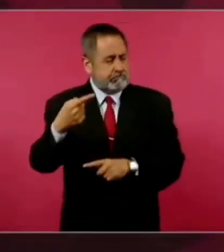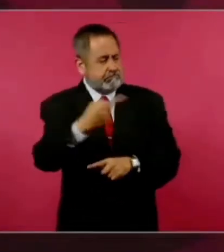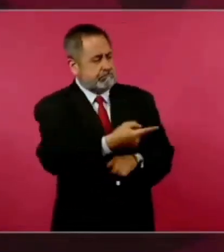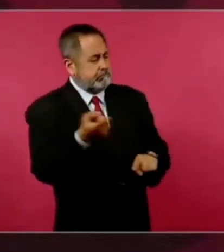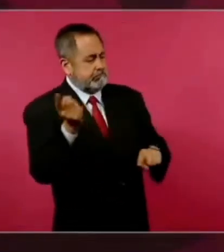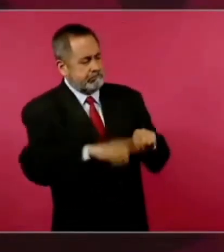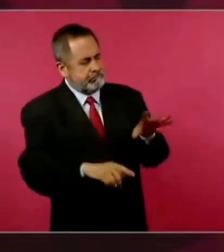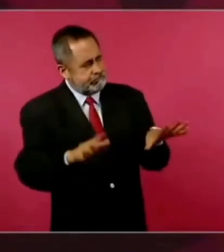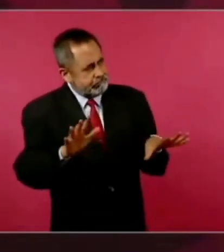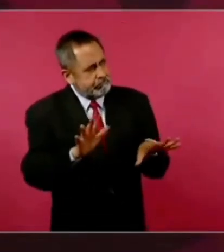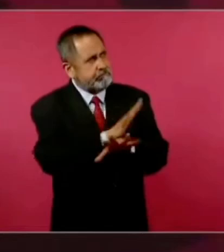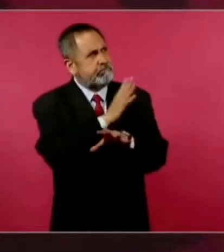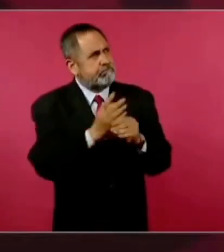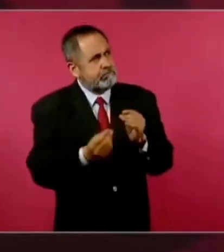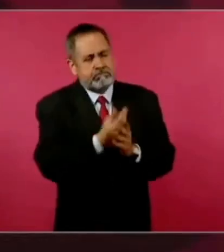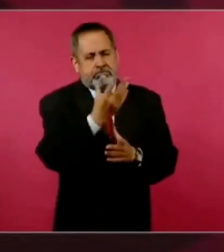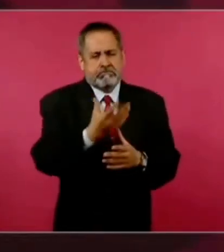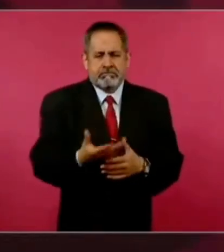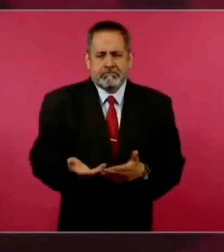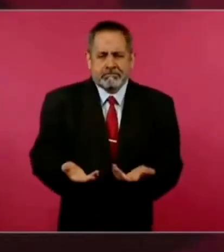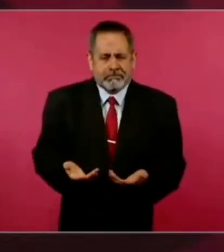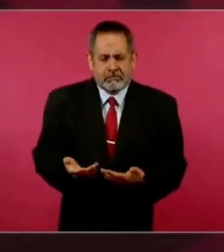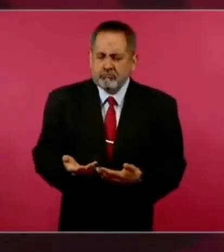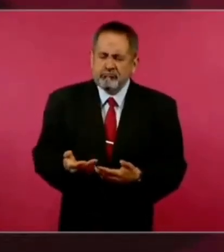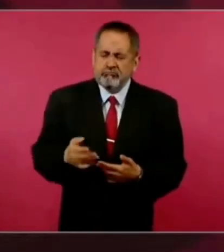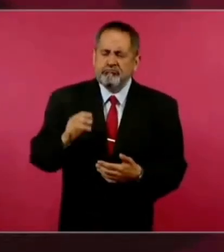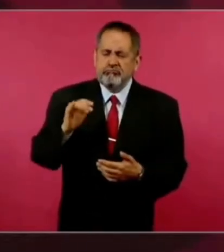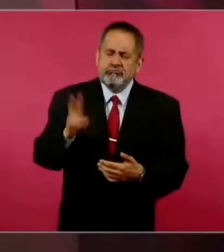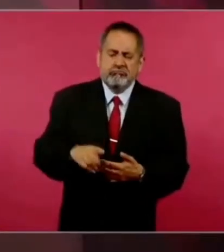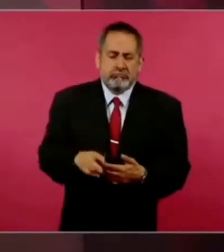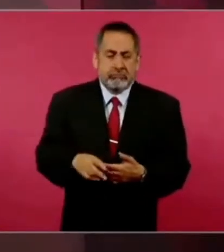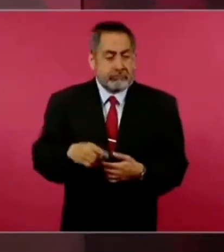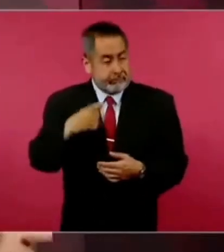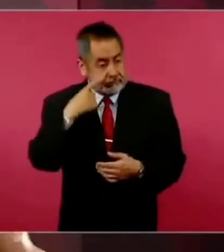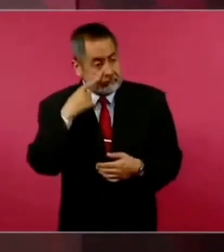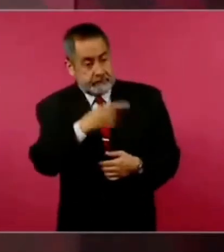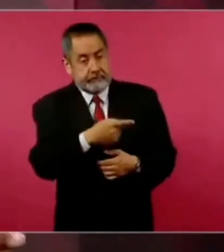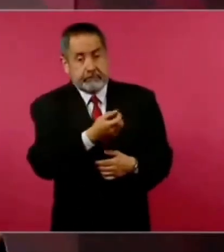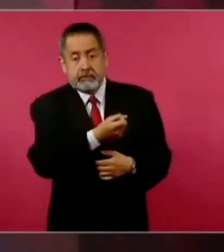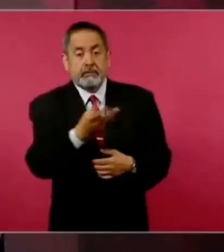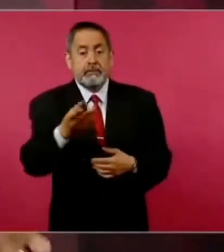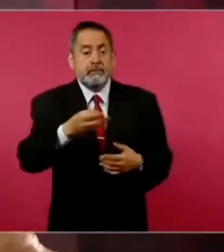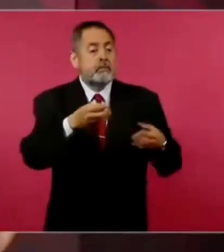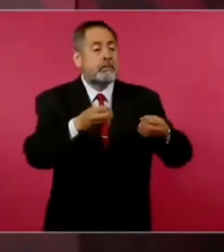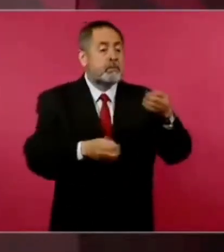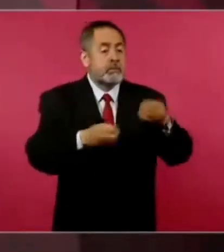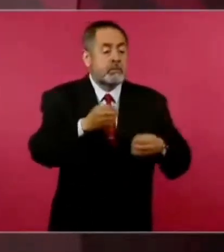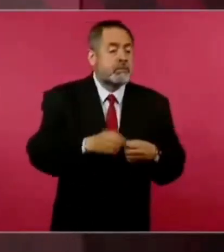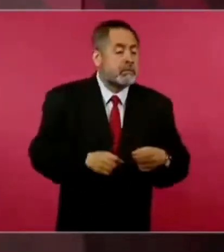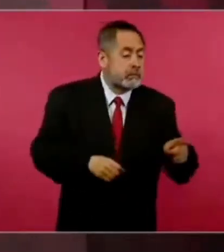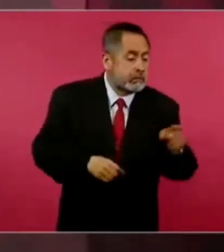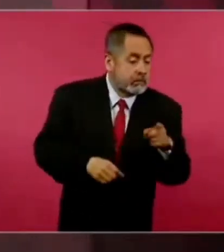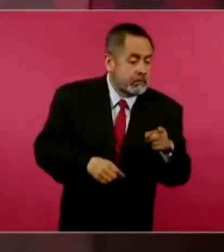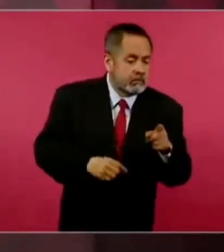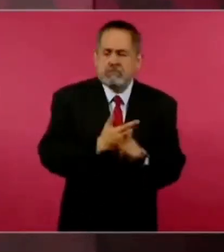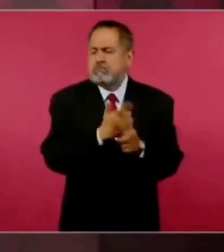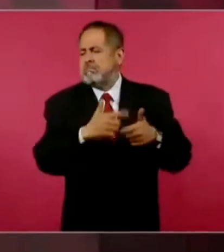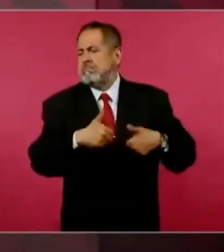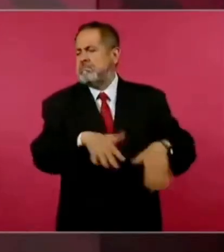Vemos como los jueces que dan libertad